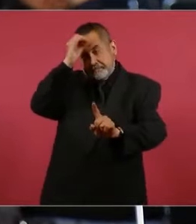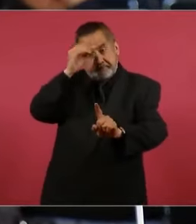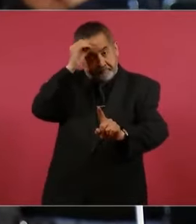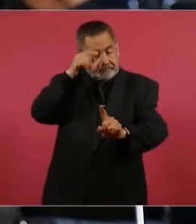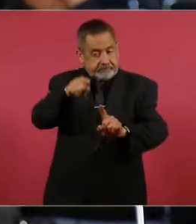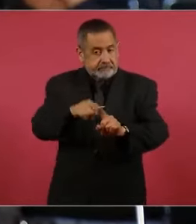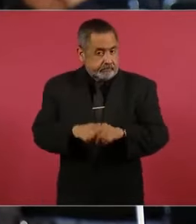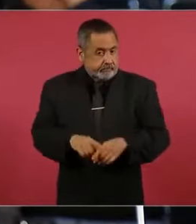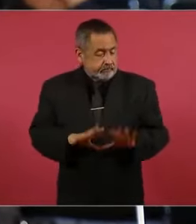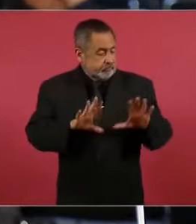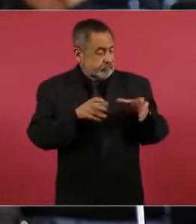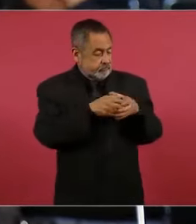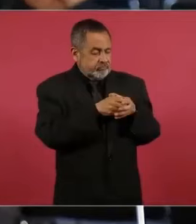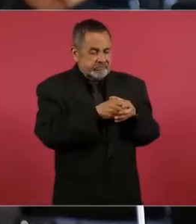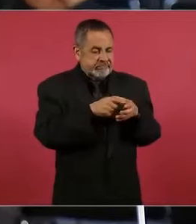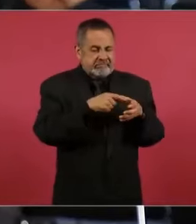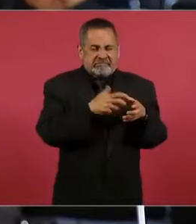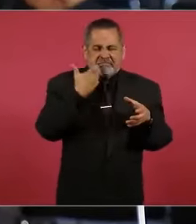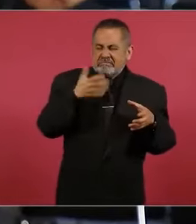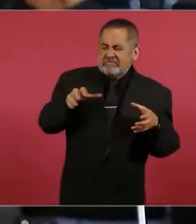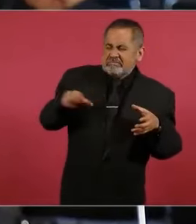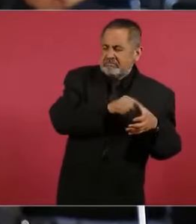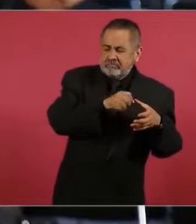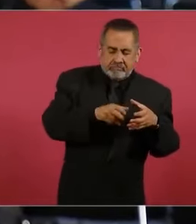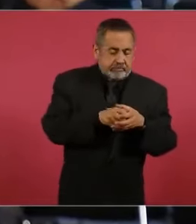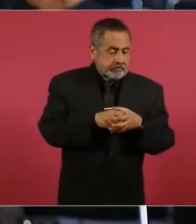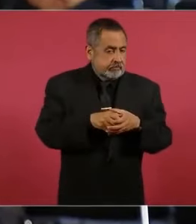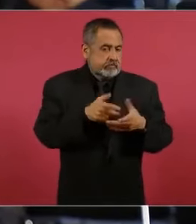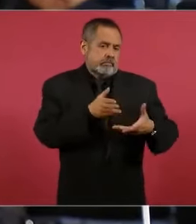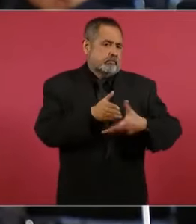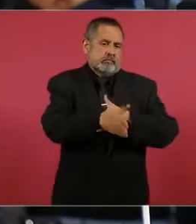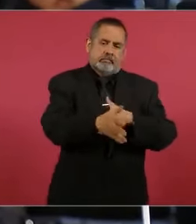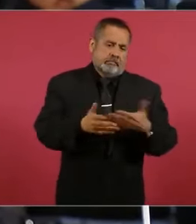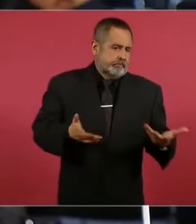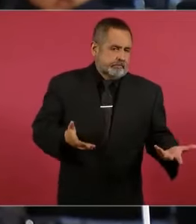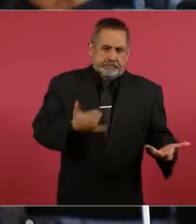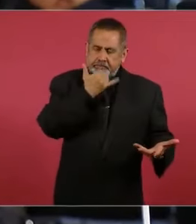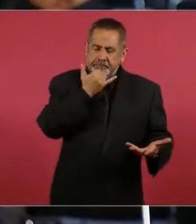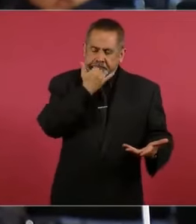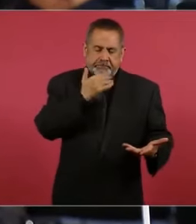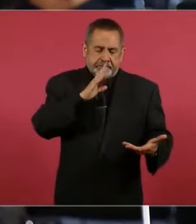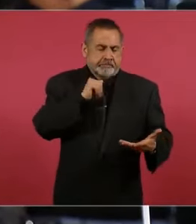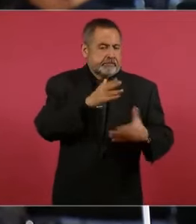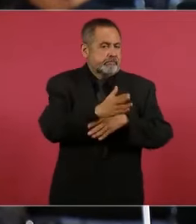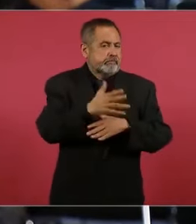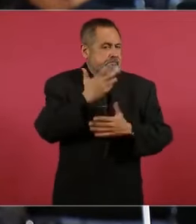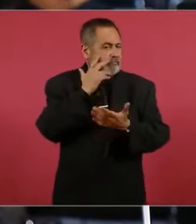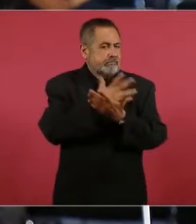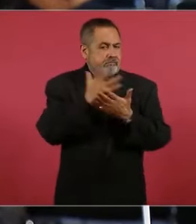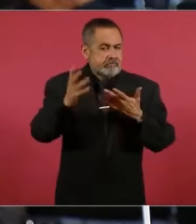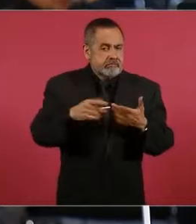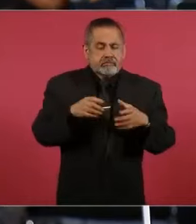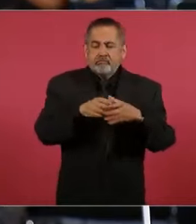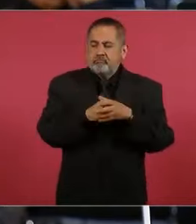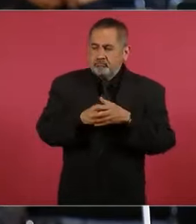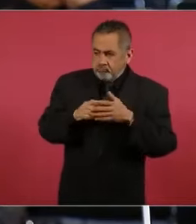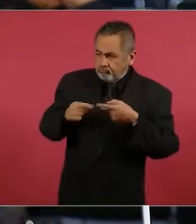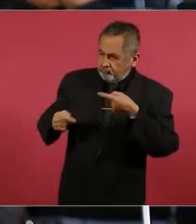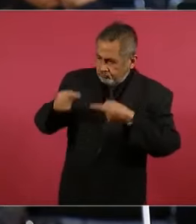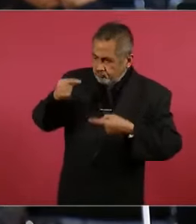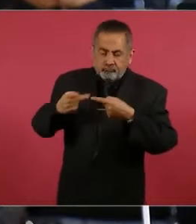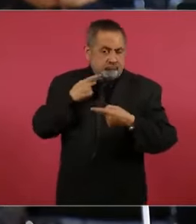la minoría rapaz ha rebasado la línea de lucha política en este terreno